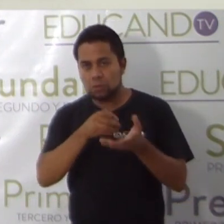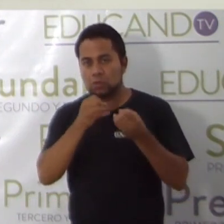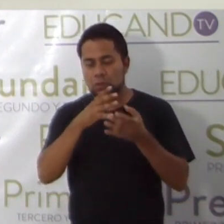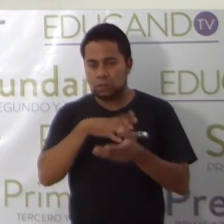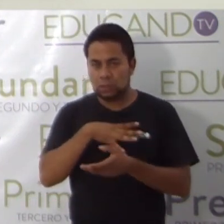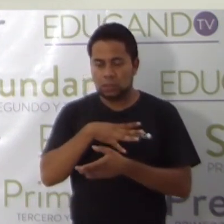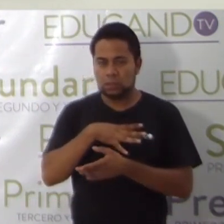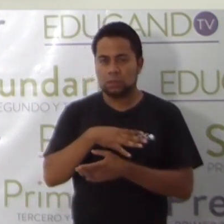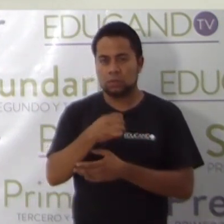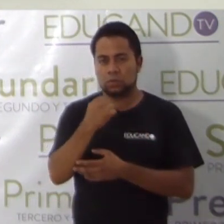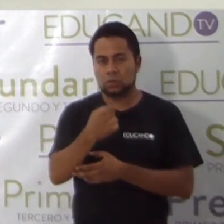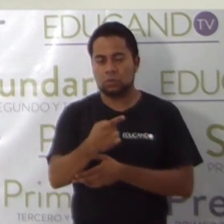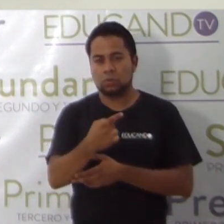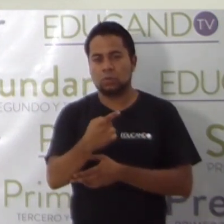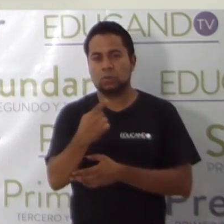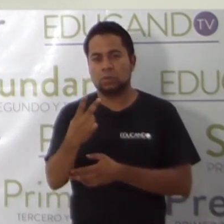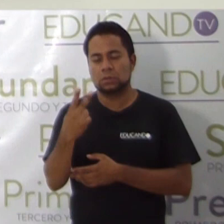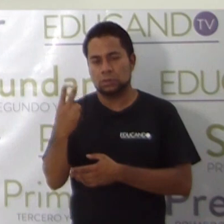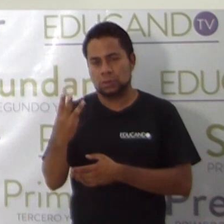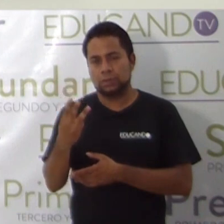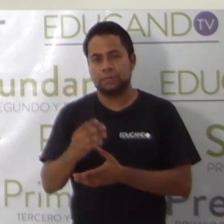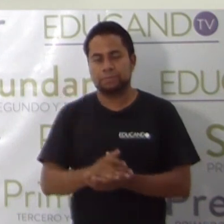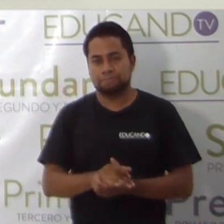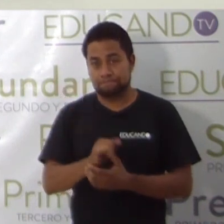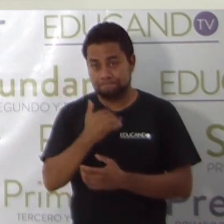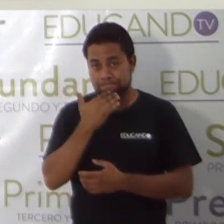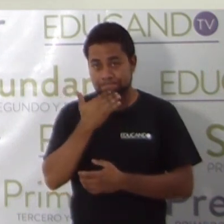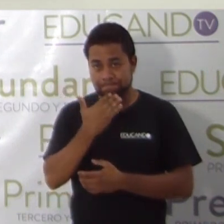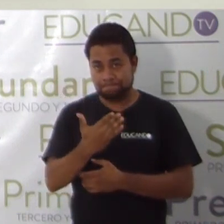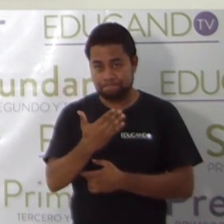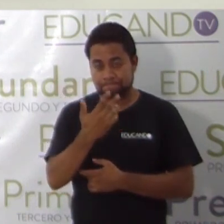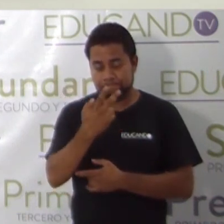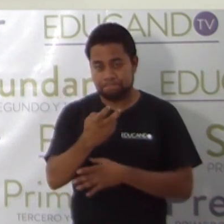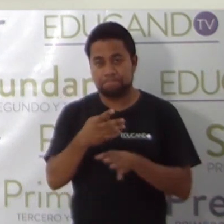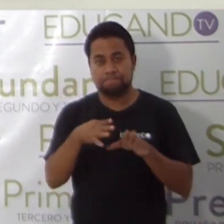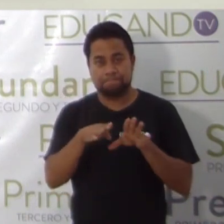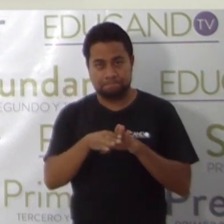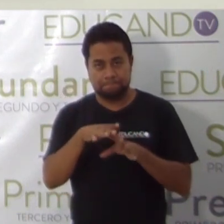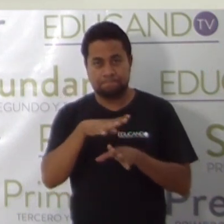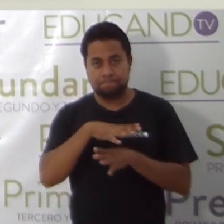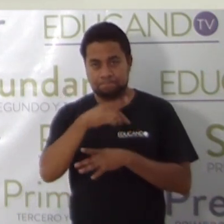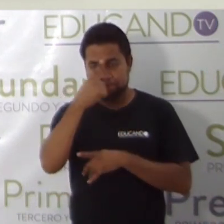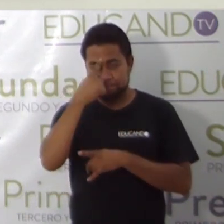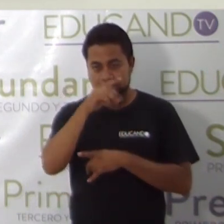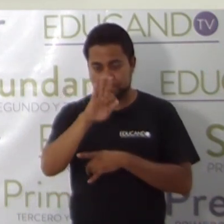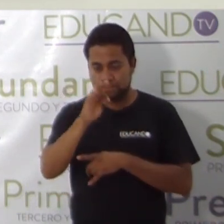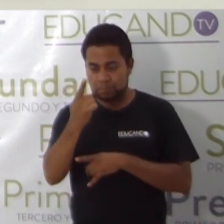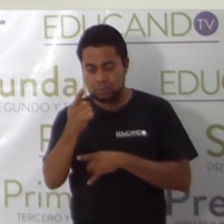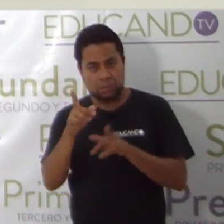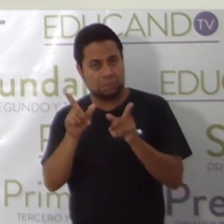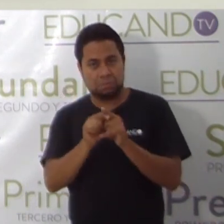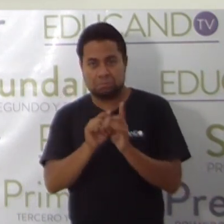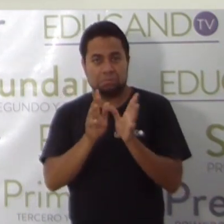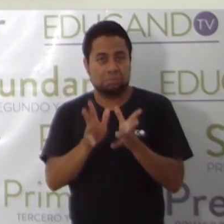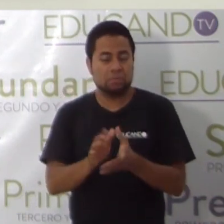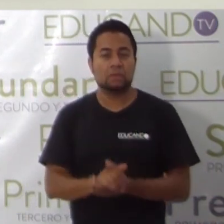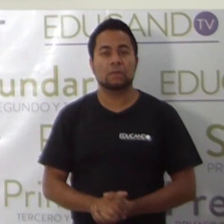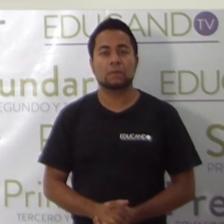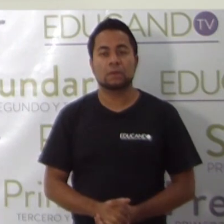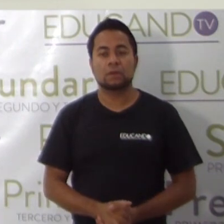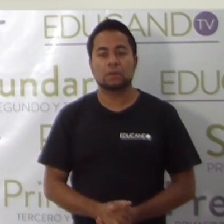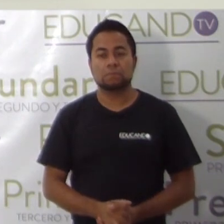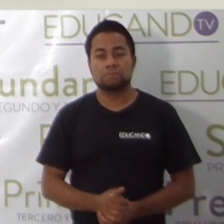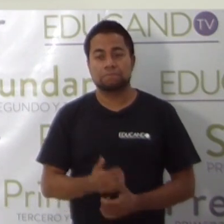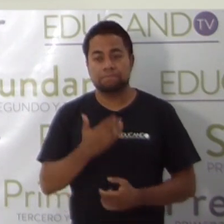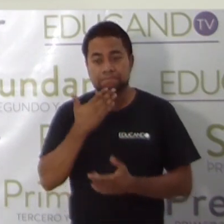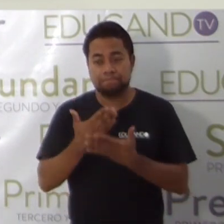1, 2, 3, ¿sí? Y así tenemos F1. ¿De acuerdo? Bueno, ahora que